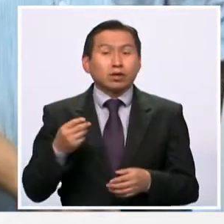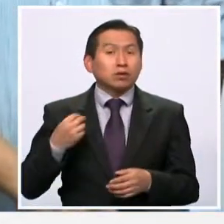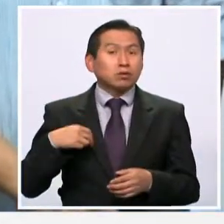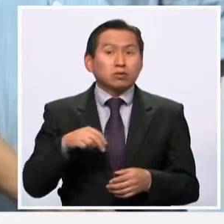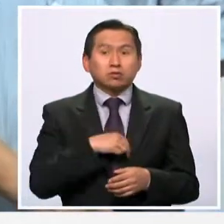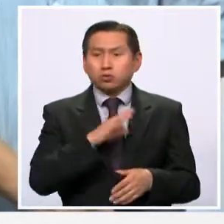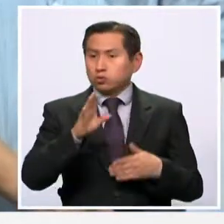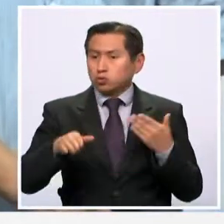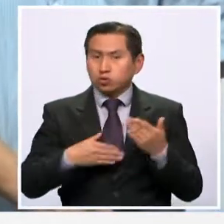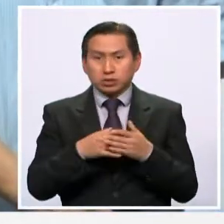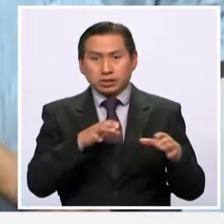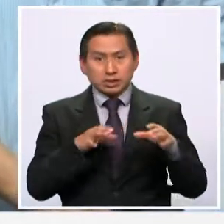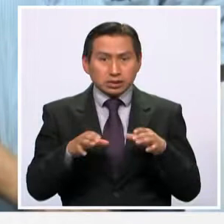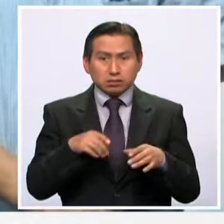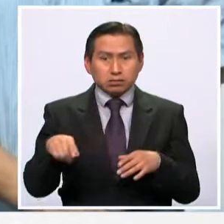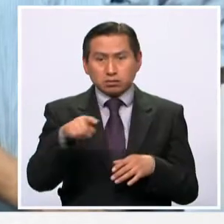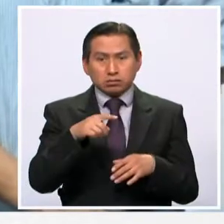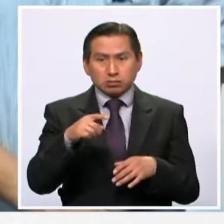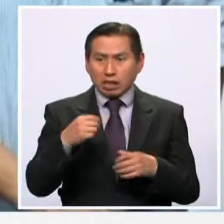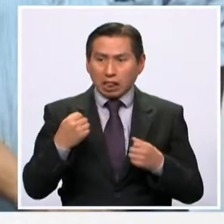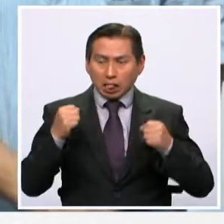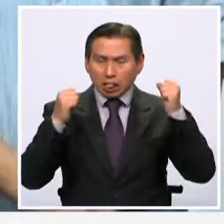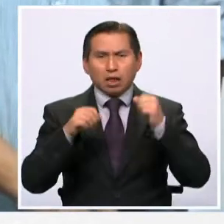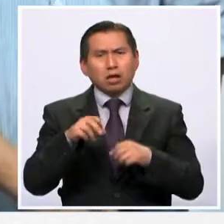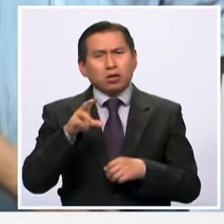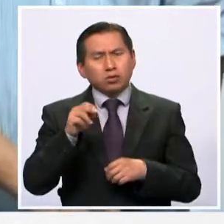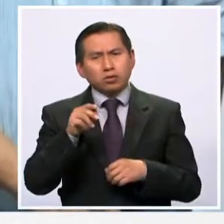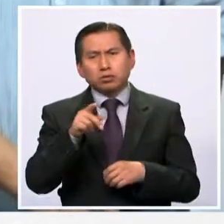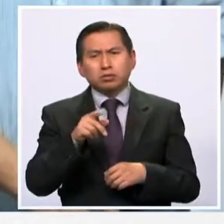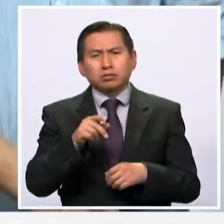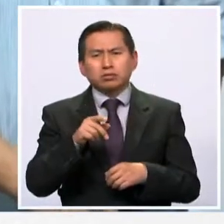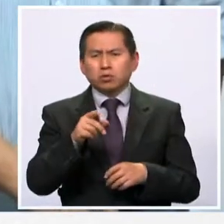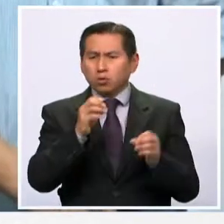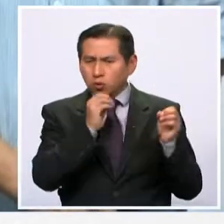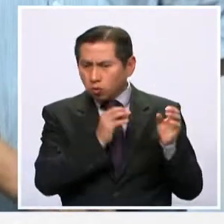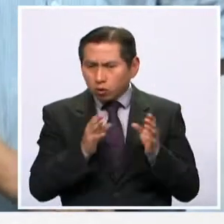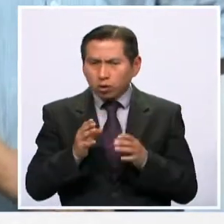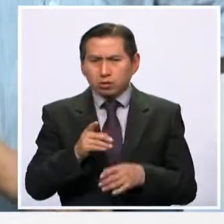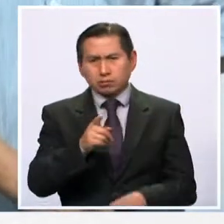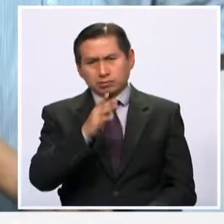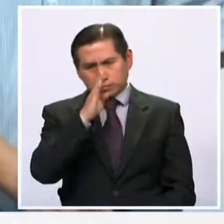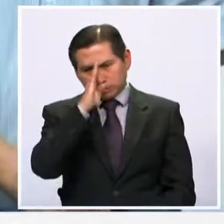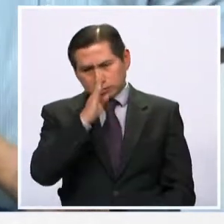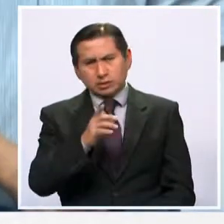entre todos, no nos vamos a desesperar, pongamos orden, disciplina.